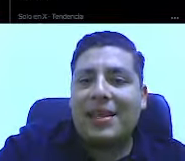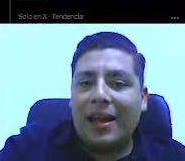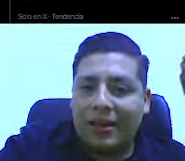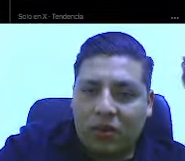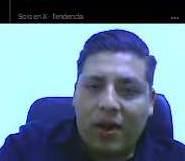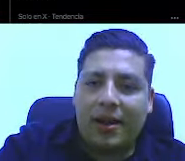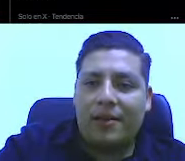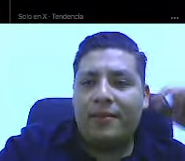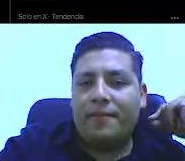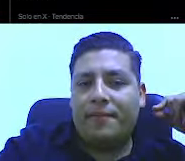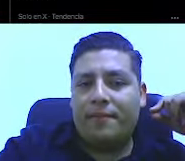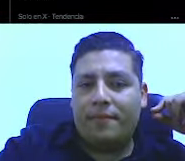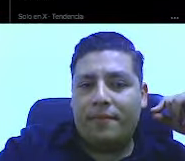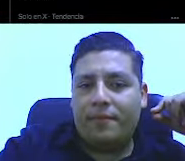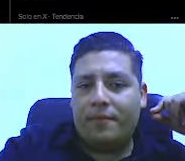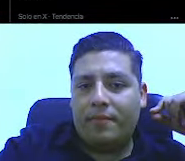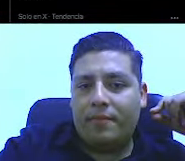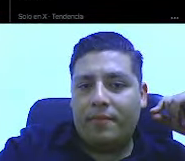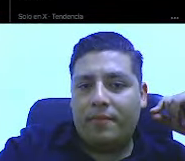Así tal cual.